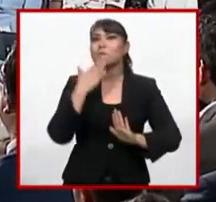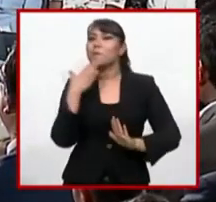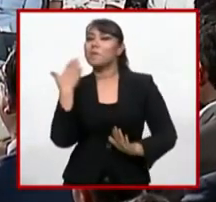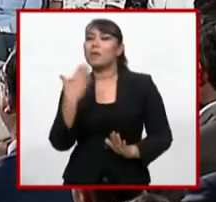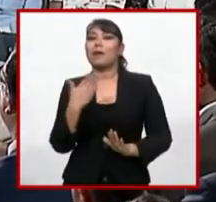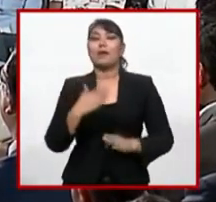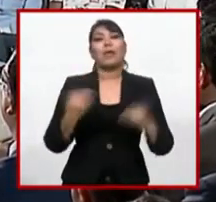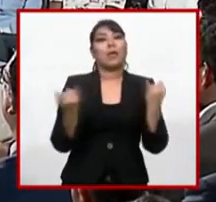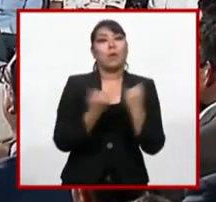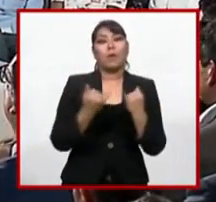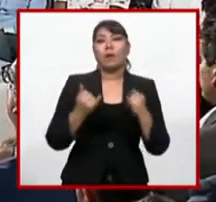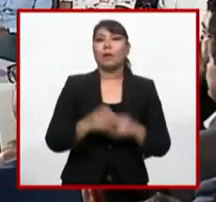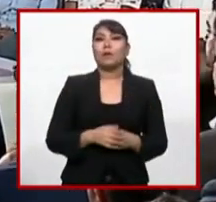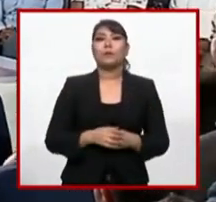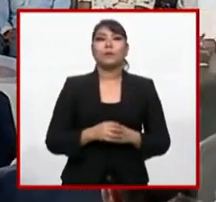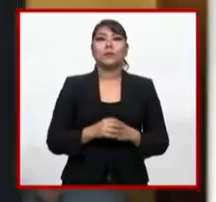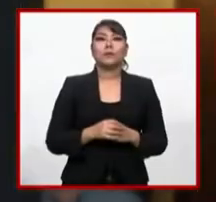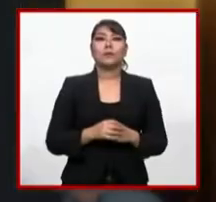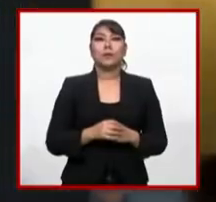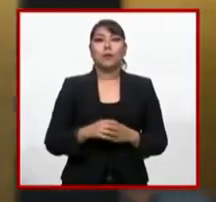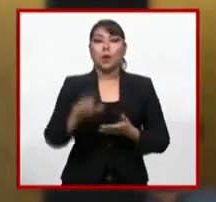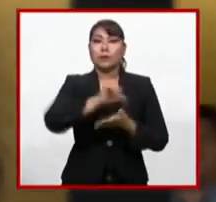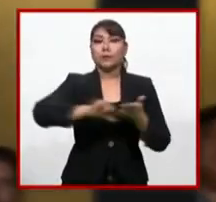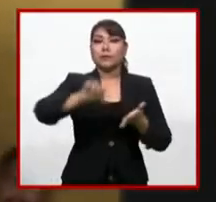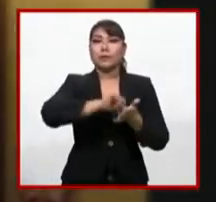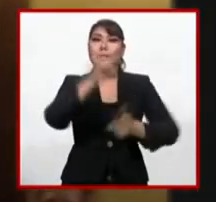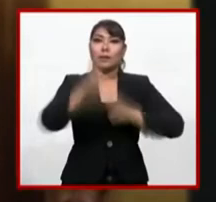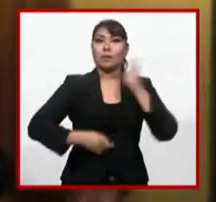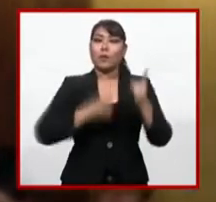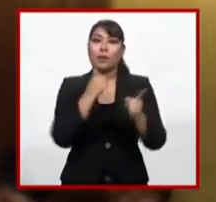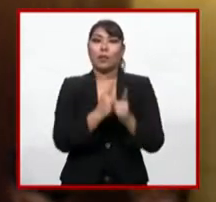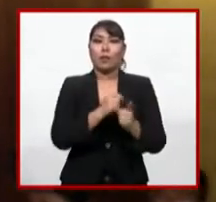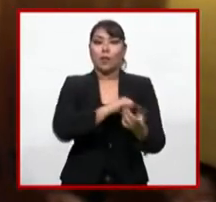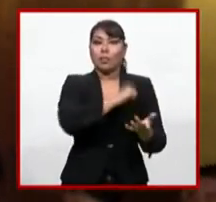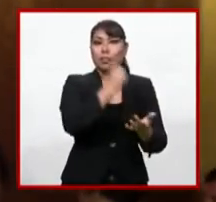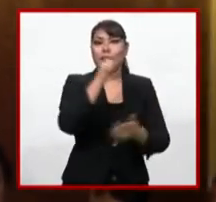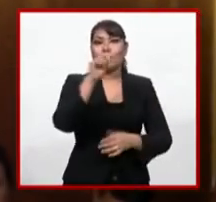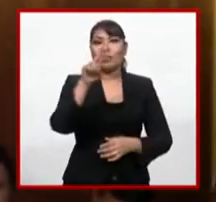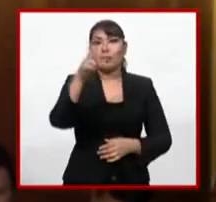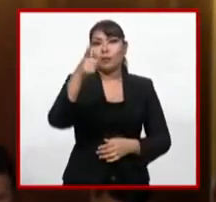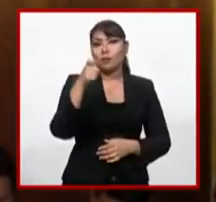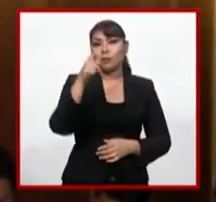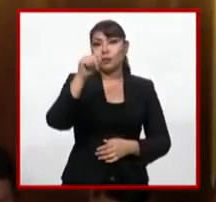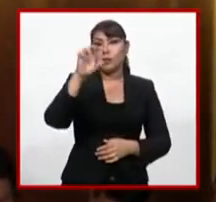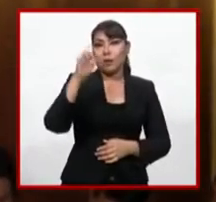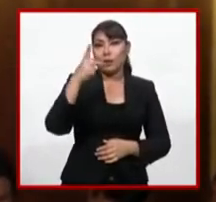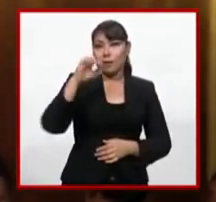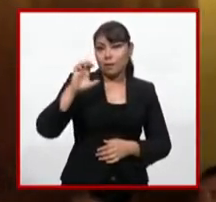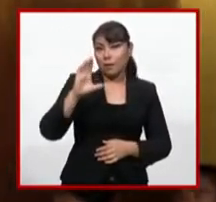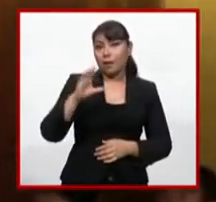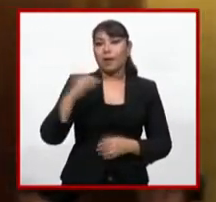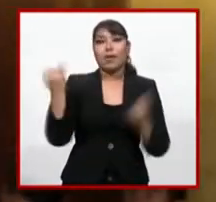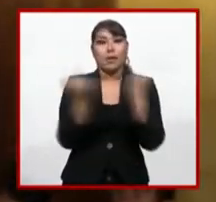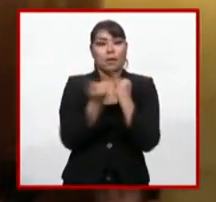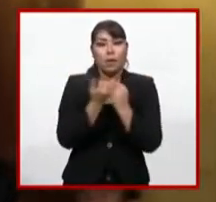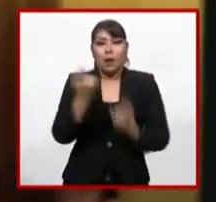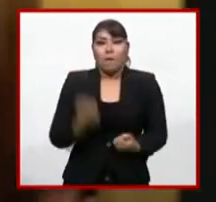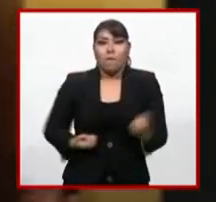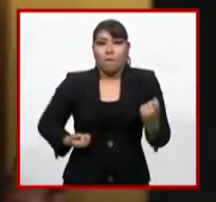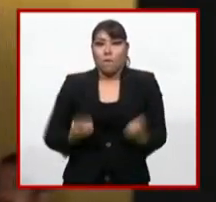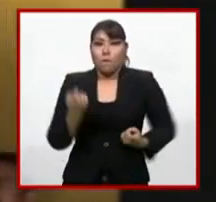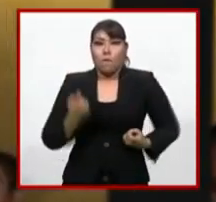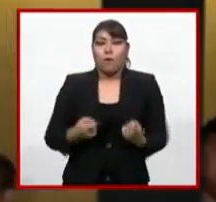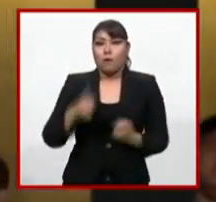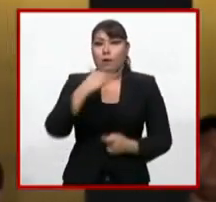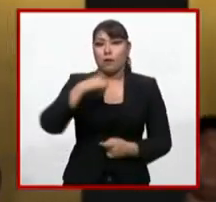centro deportivo en Tuxtepec, el gimnasio Flores Magón aquí en Oaxaca y otros centros